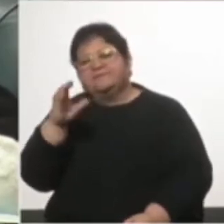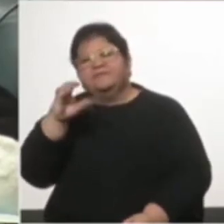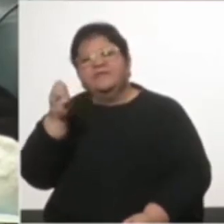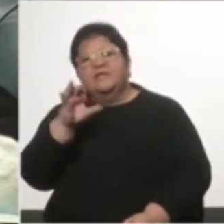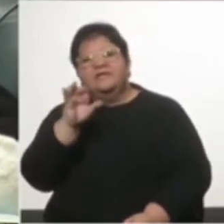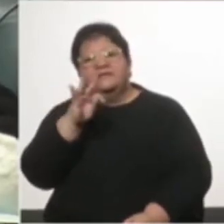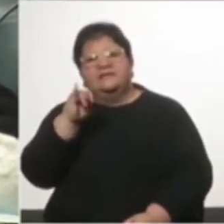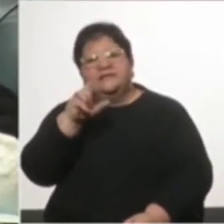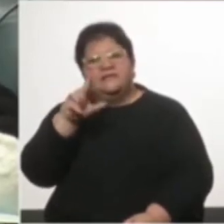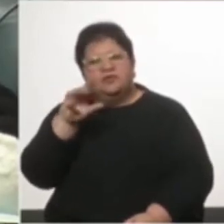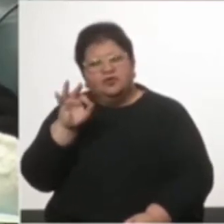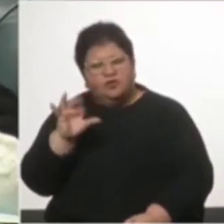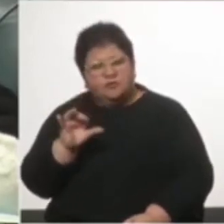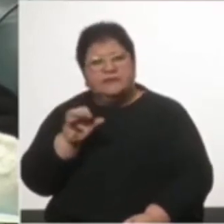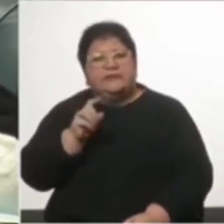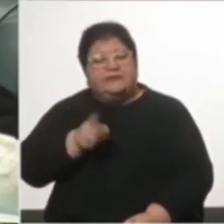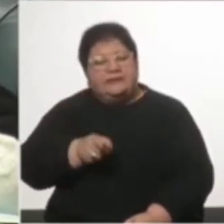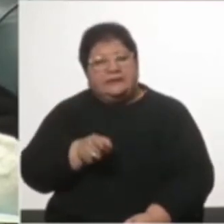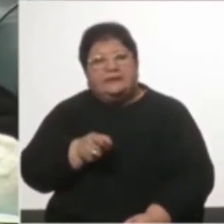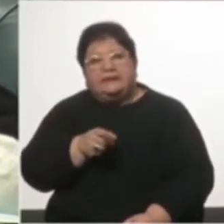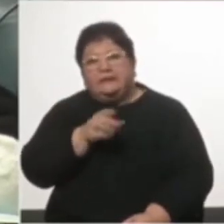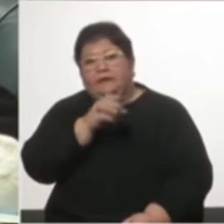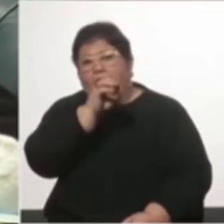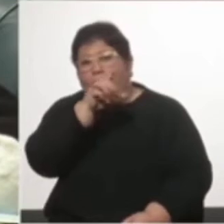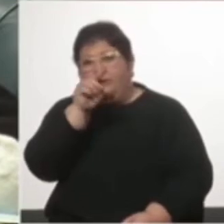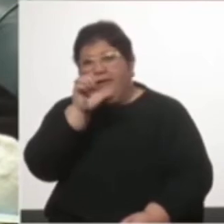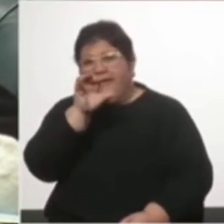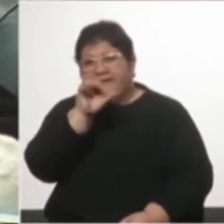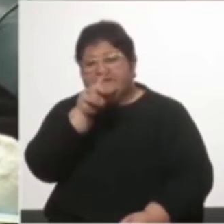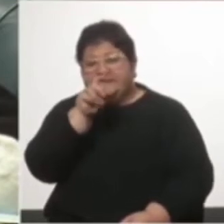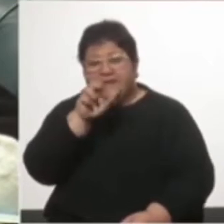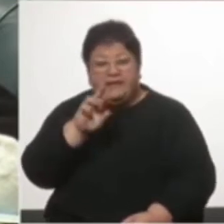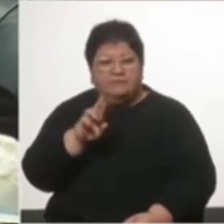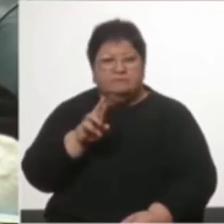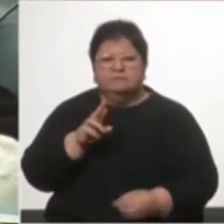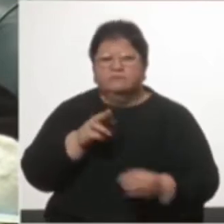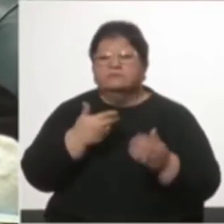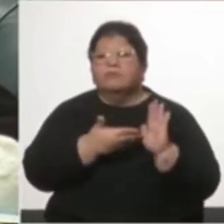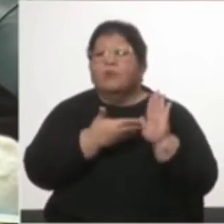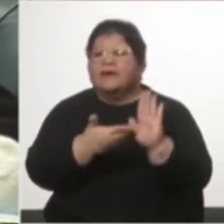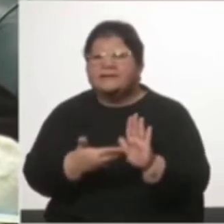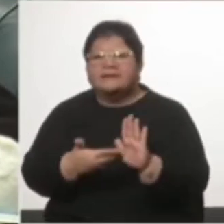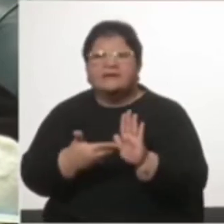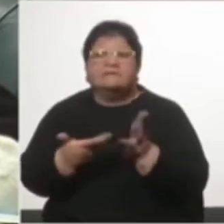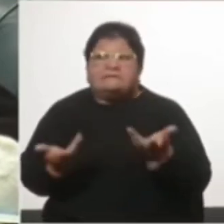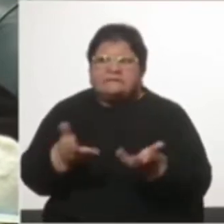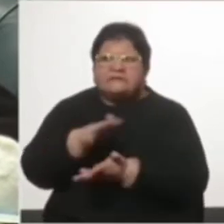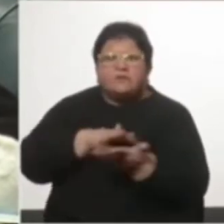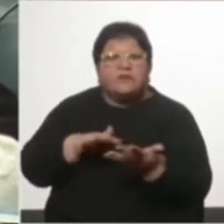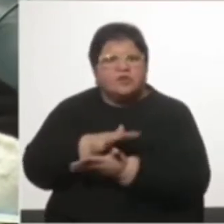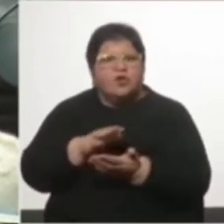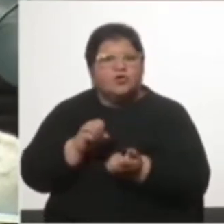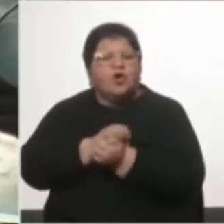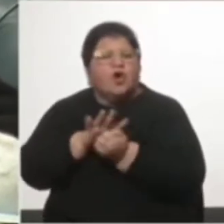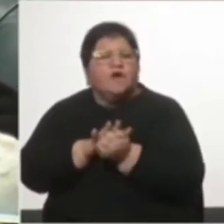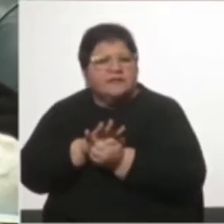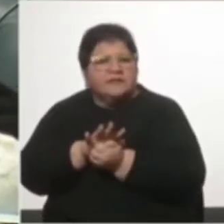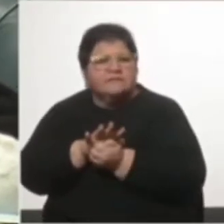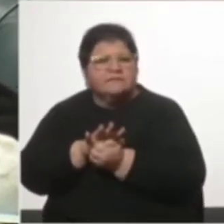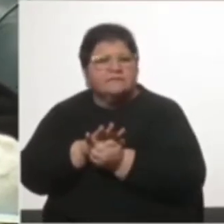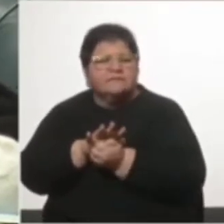de la República un plan de contingencia ante la situación del COVID. Lo primero que, abro